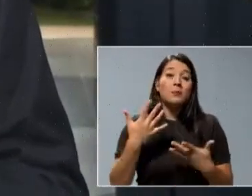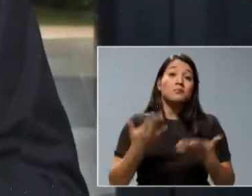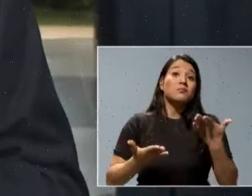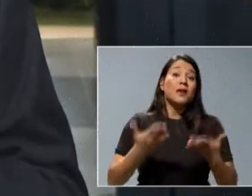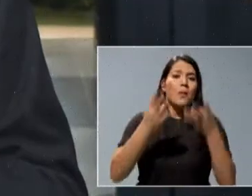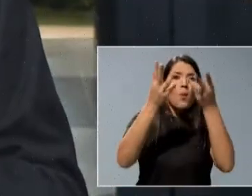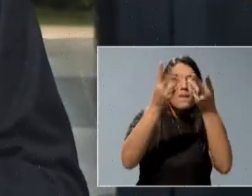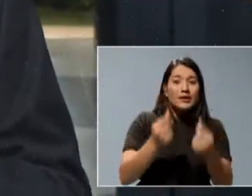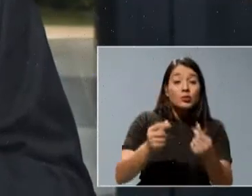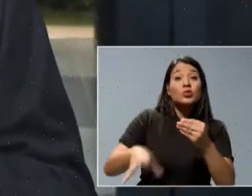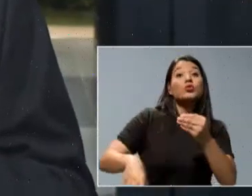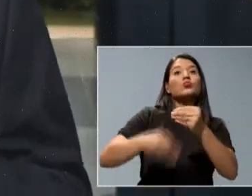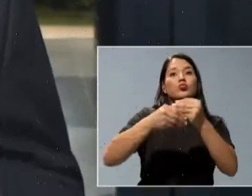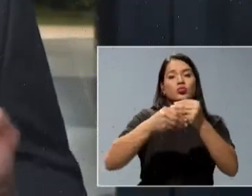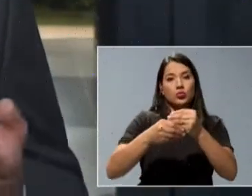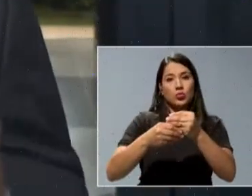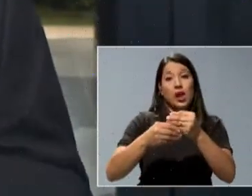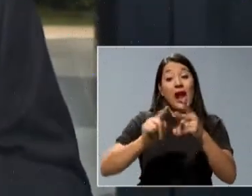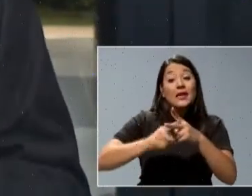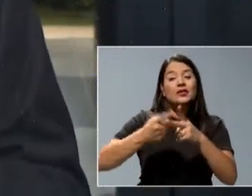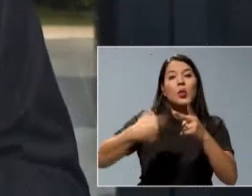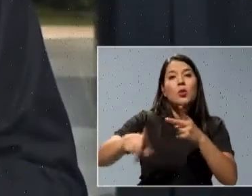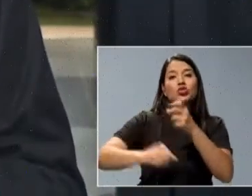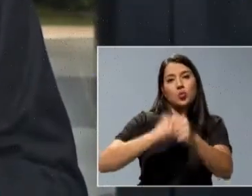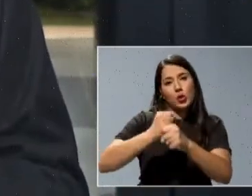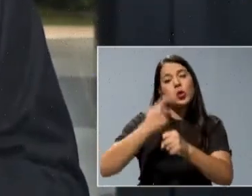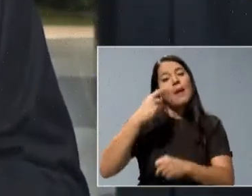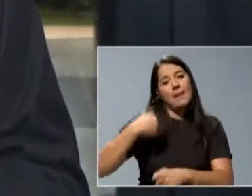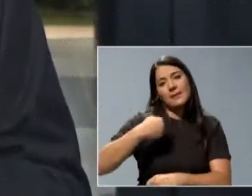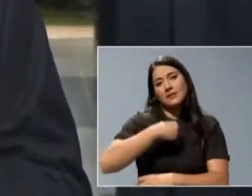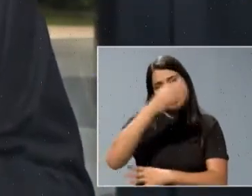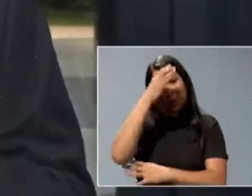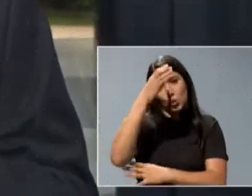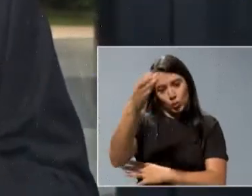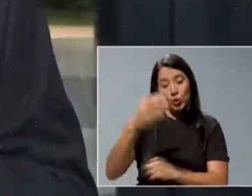presupuesto extraordinario a principios del próximo año para restituir